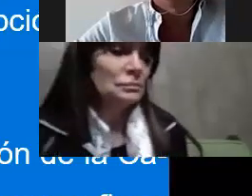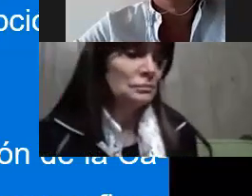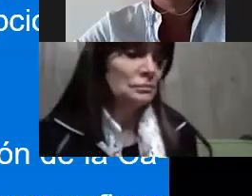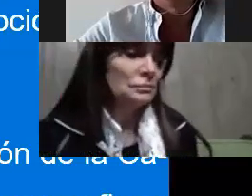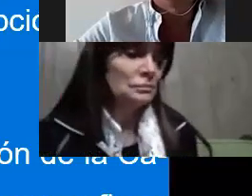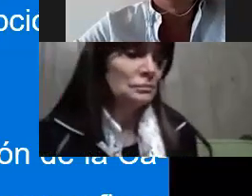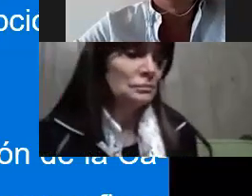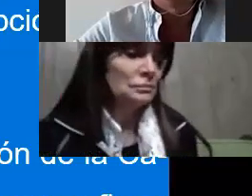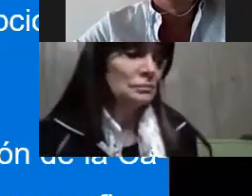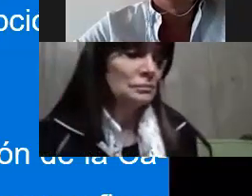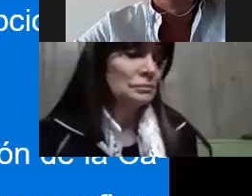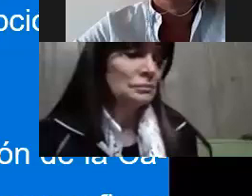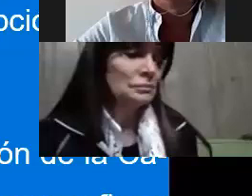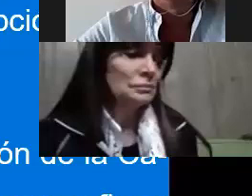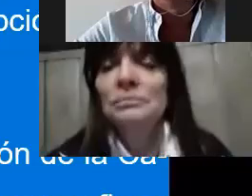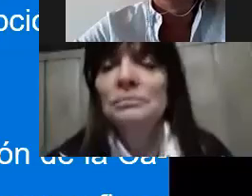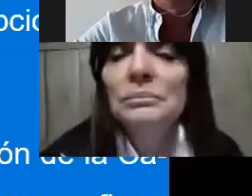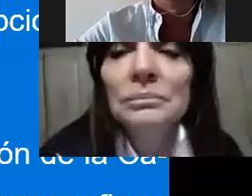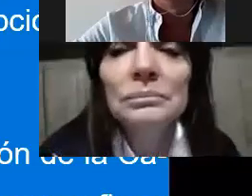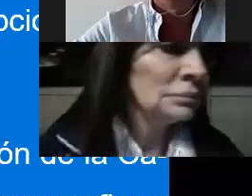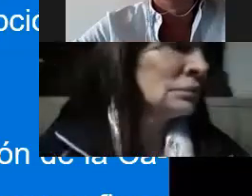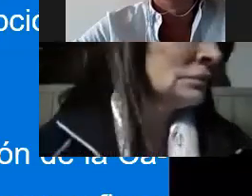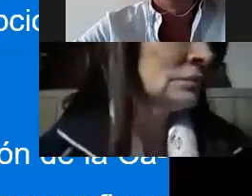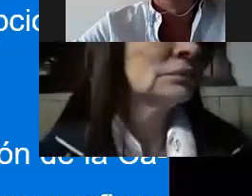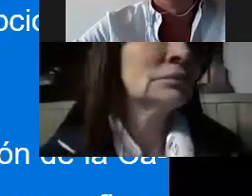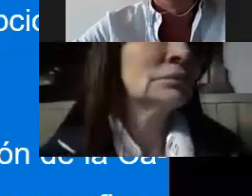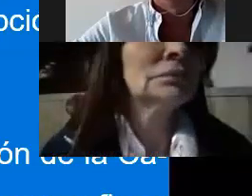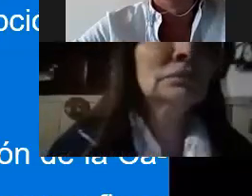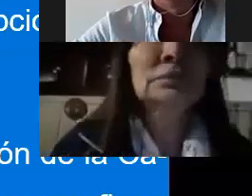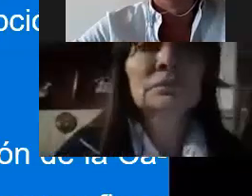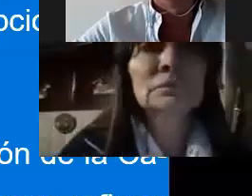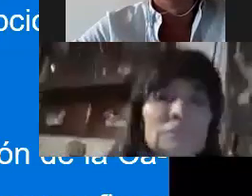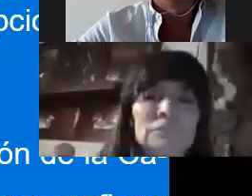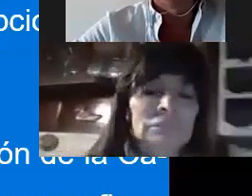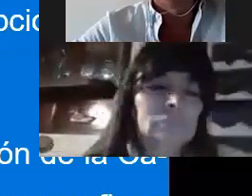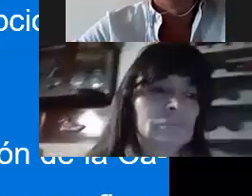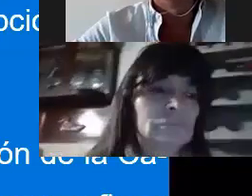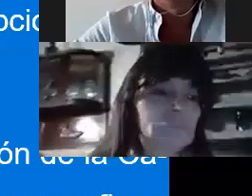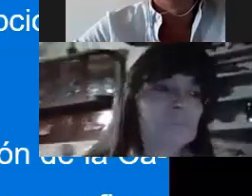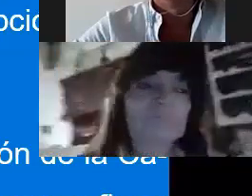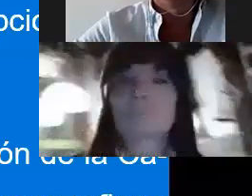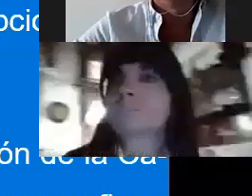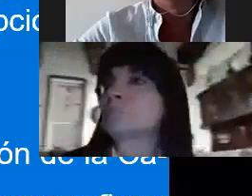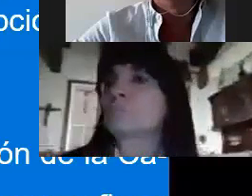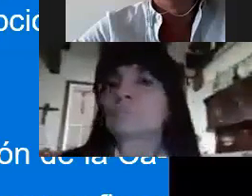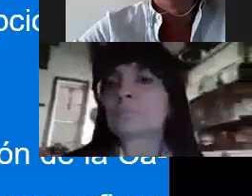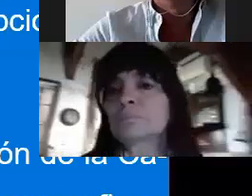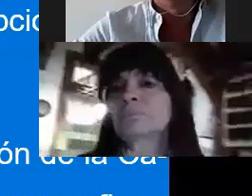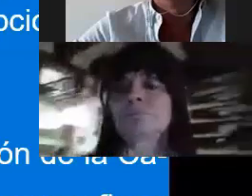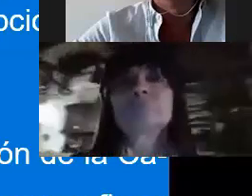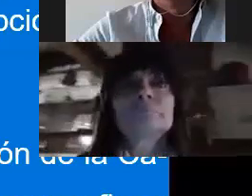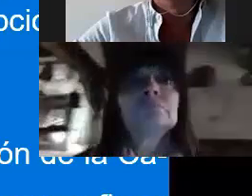fojas 204 y 209, el tribunal dispuso remitir nuevamente los autos a esta Procuración